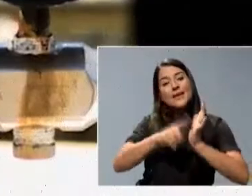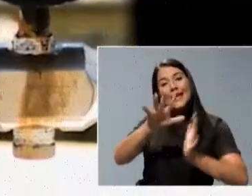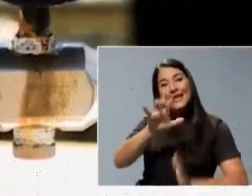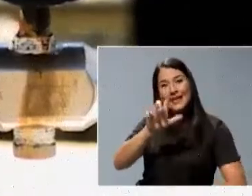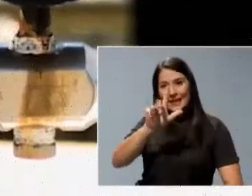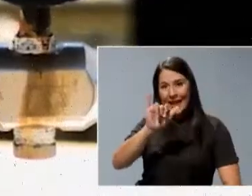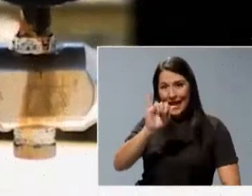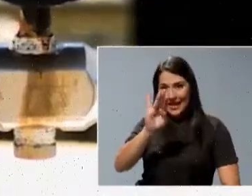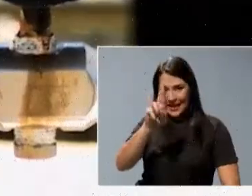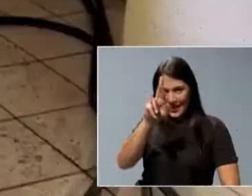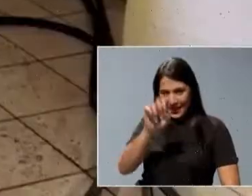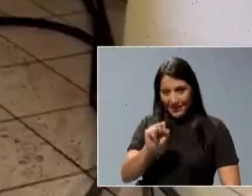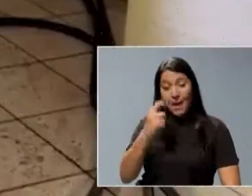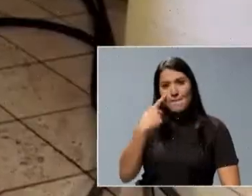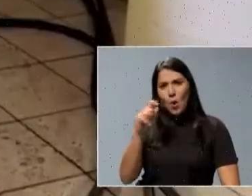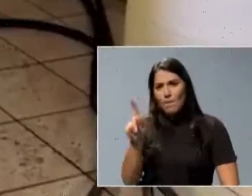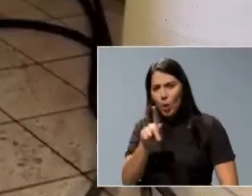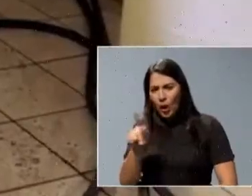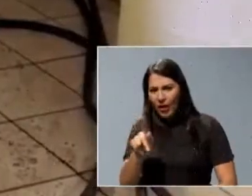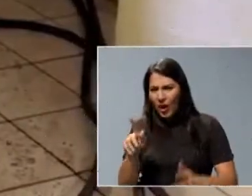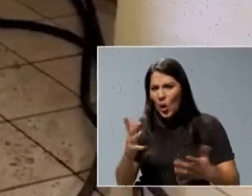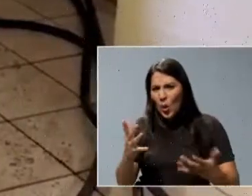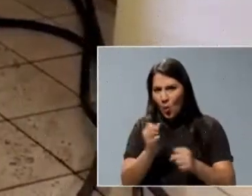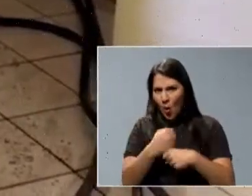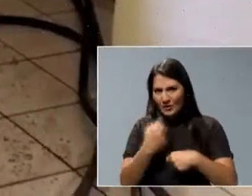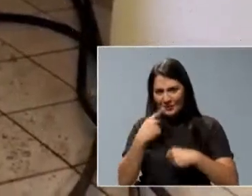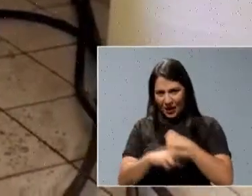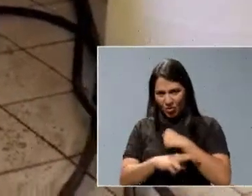pulgada cuadrada? ¿Cómo logran